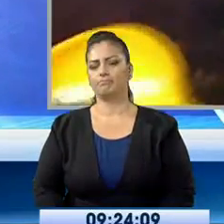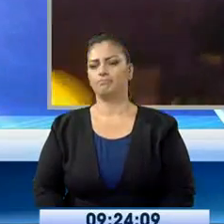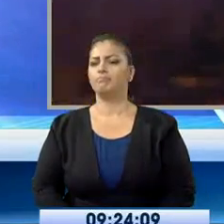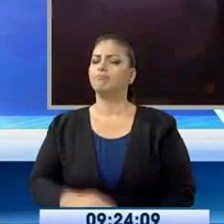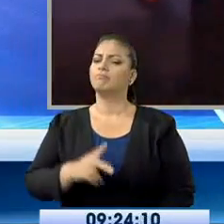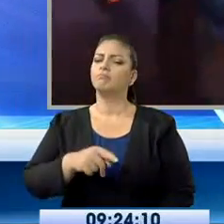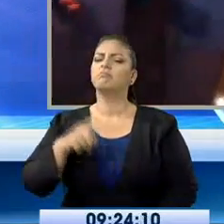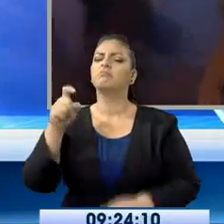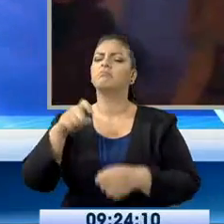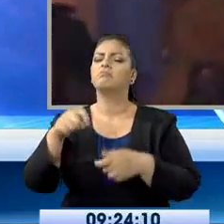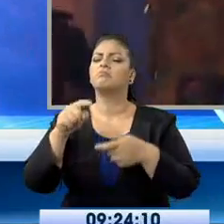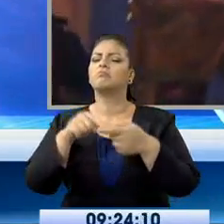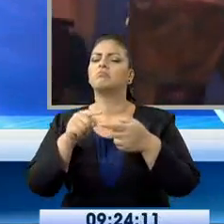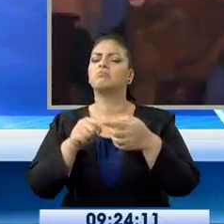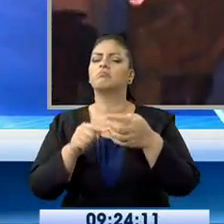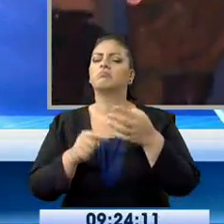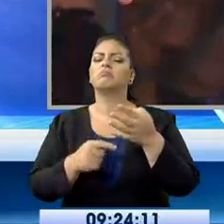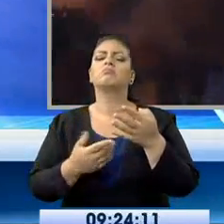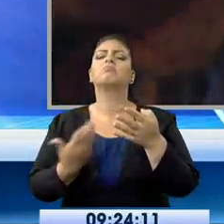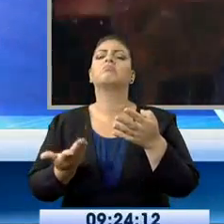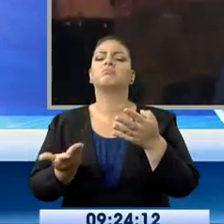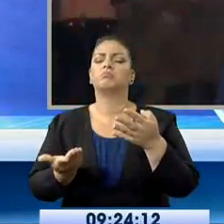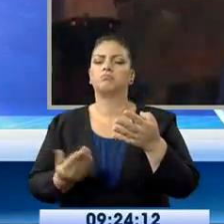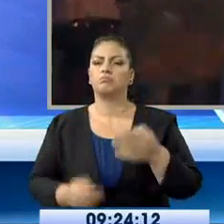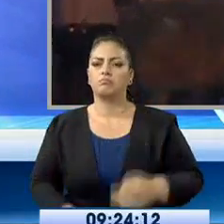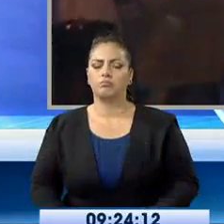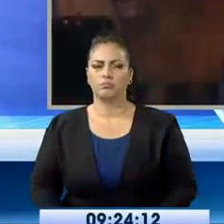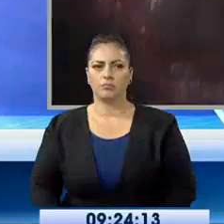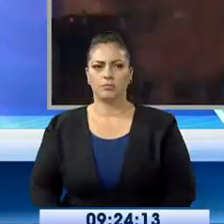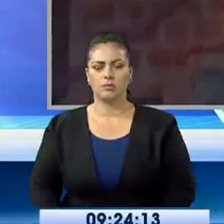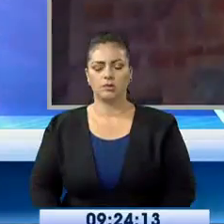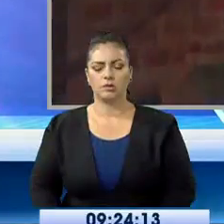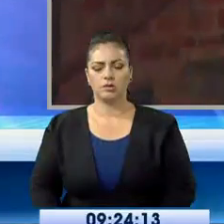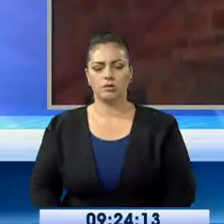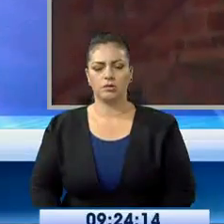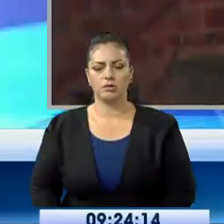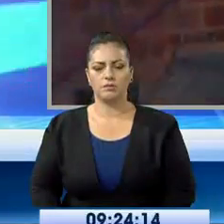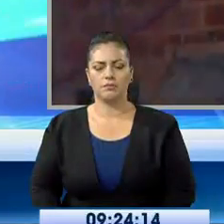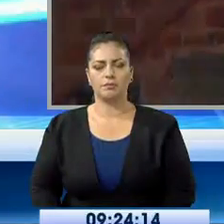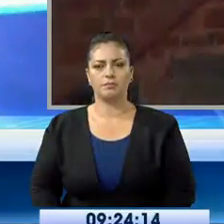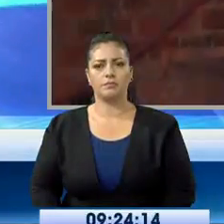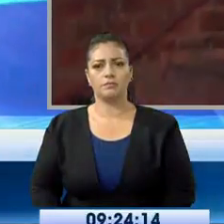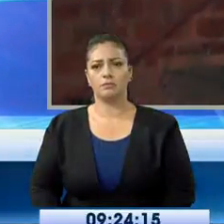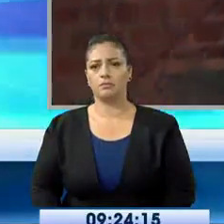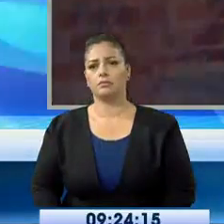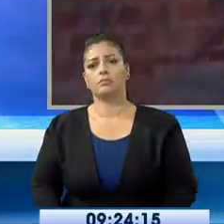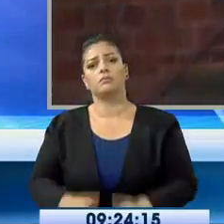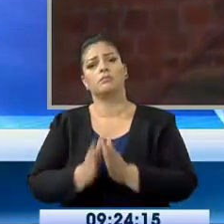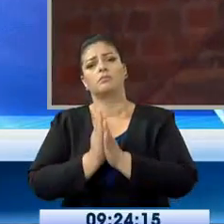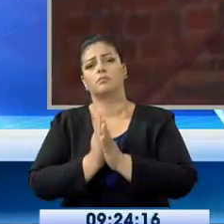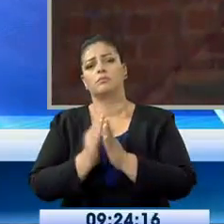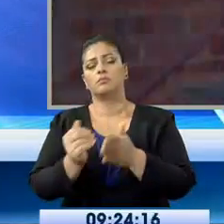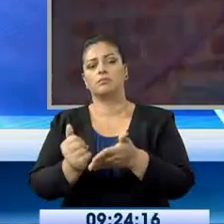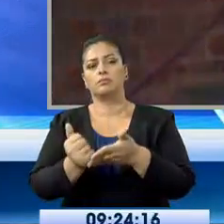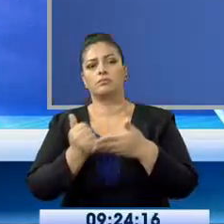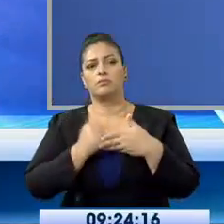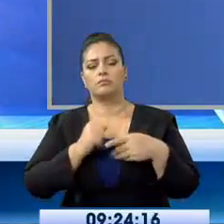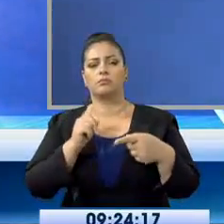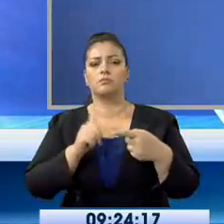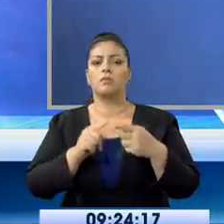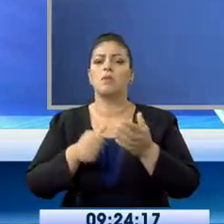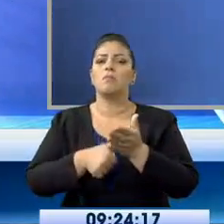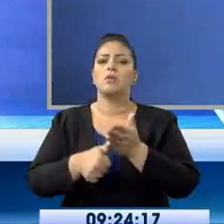que necesitan ustedes. O sea, más o menos, si nos pueden ayudar, ¿cómo se llama? Midubi,